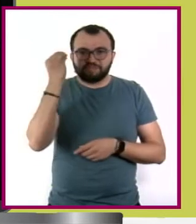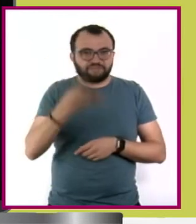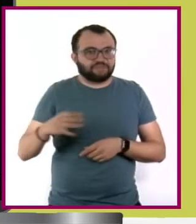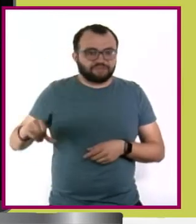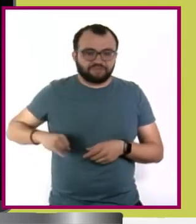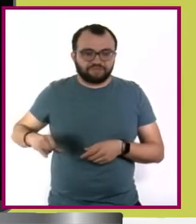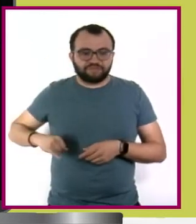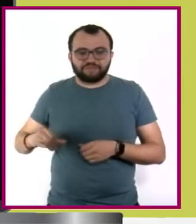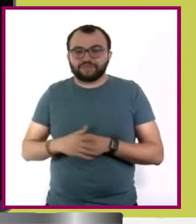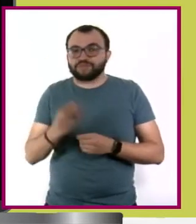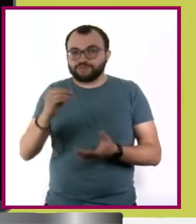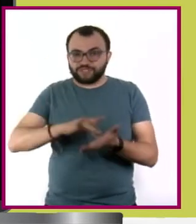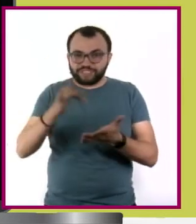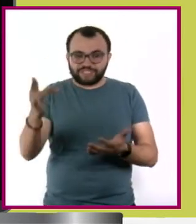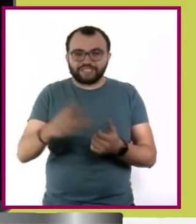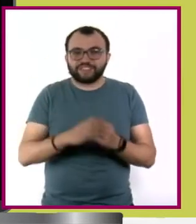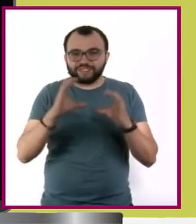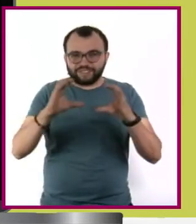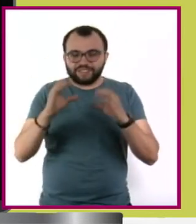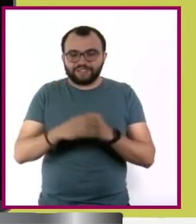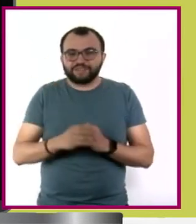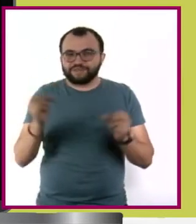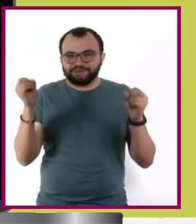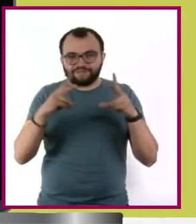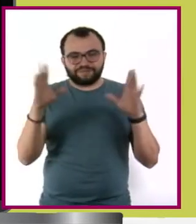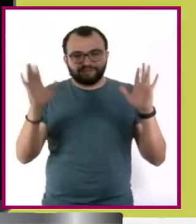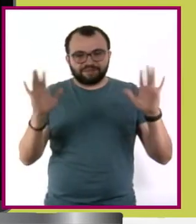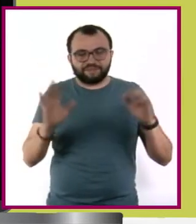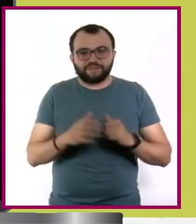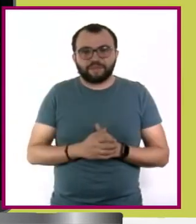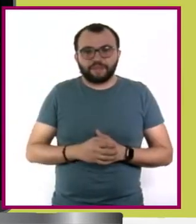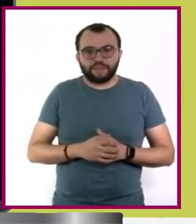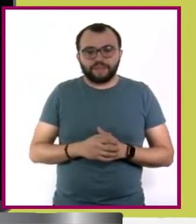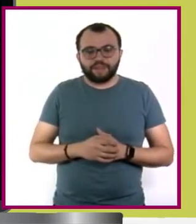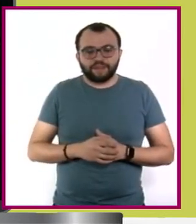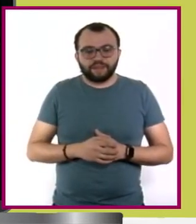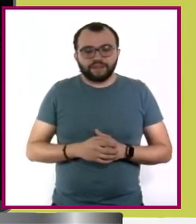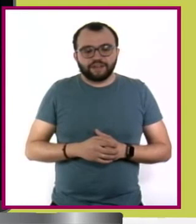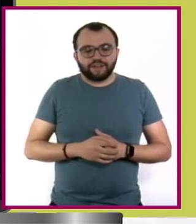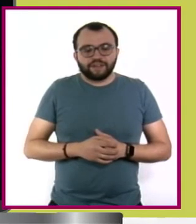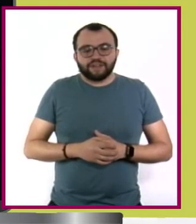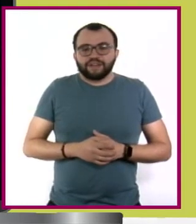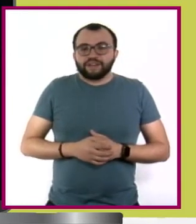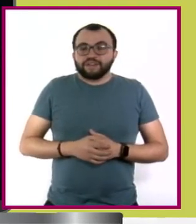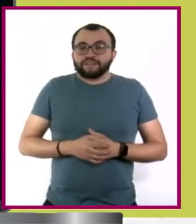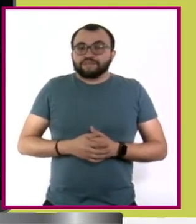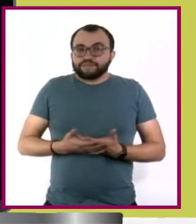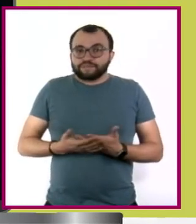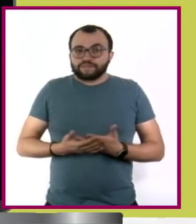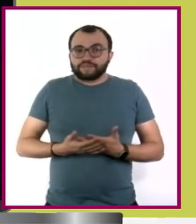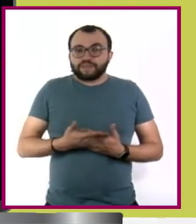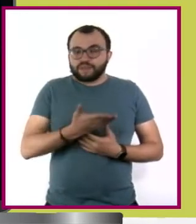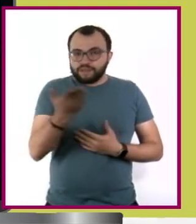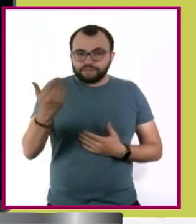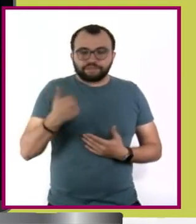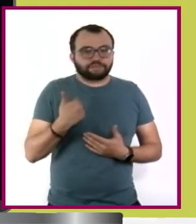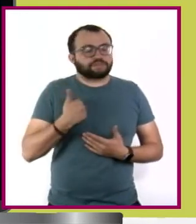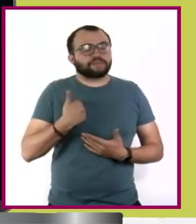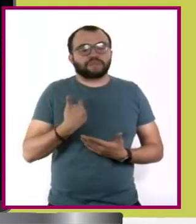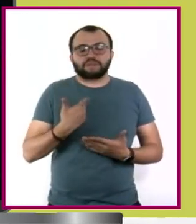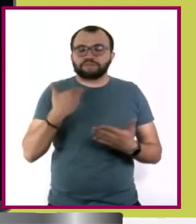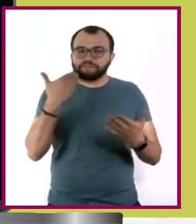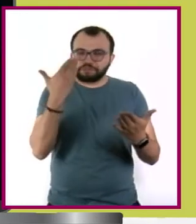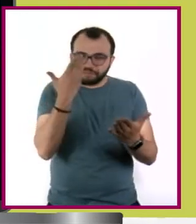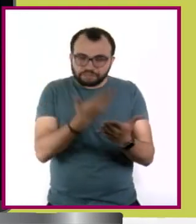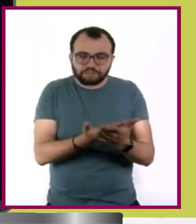Súper interesante. Muchas gracias. Cuídate. Nos vemos. Bye. Bye. Hugo y Viviana, ha sido un placer compartir